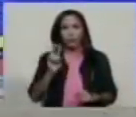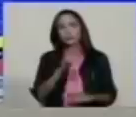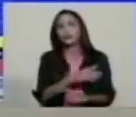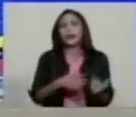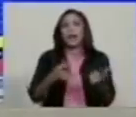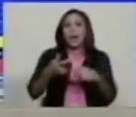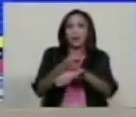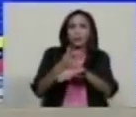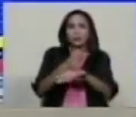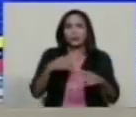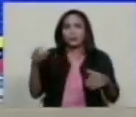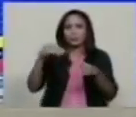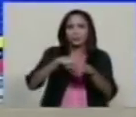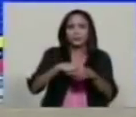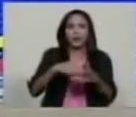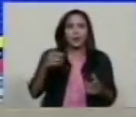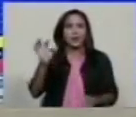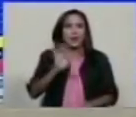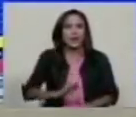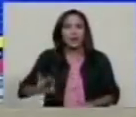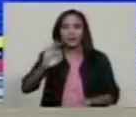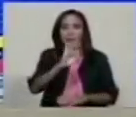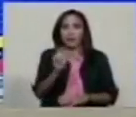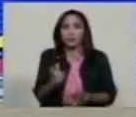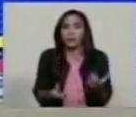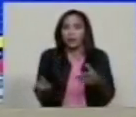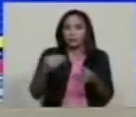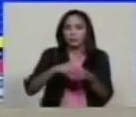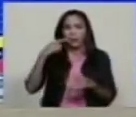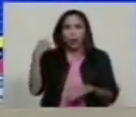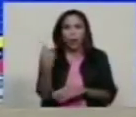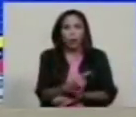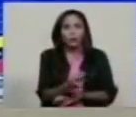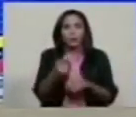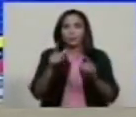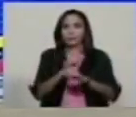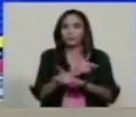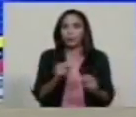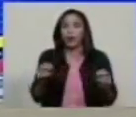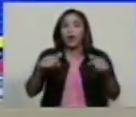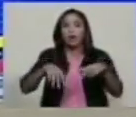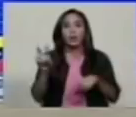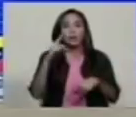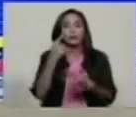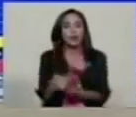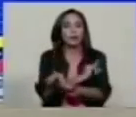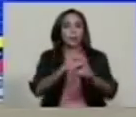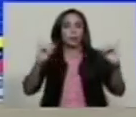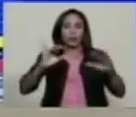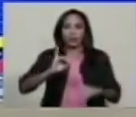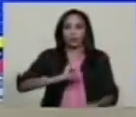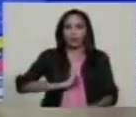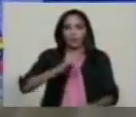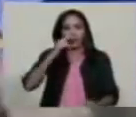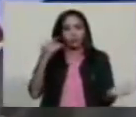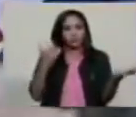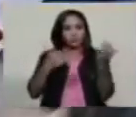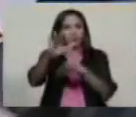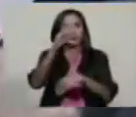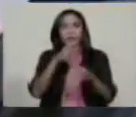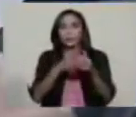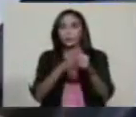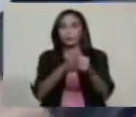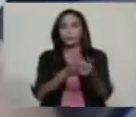gobierna nadie, ni nadie nos da órdenes. Venezuela es soberana, independiente, y seguirá caminando con sus